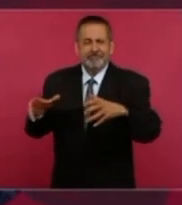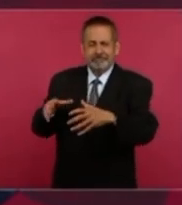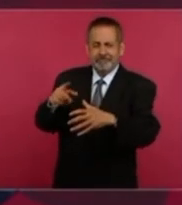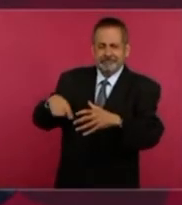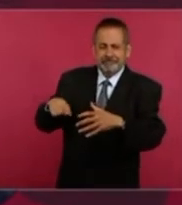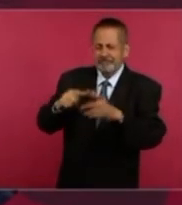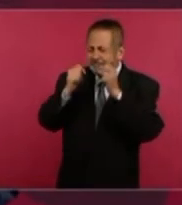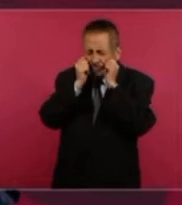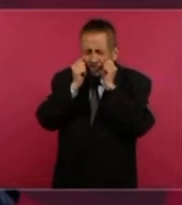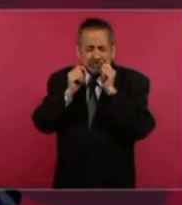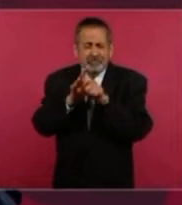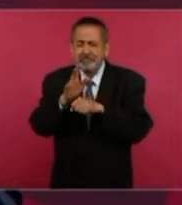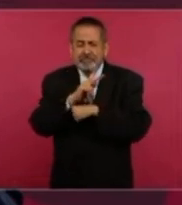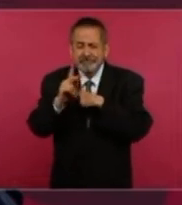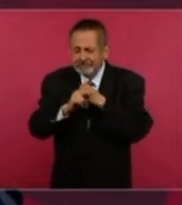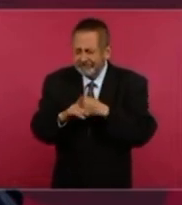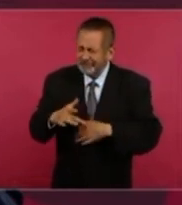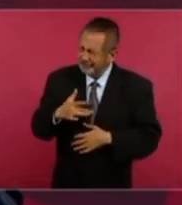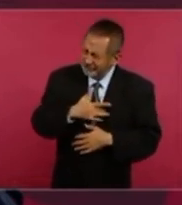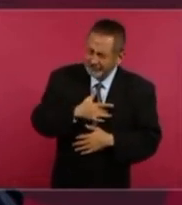de cualquier nacionalidad.